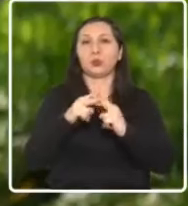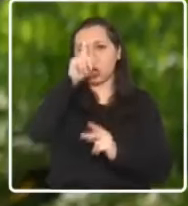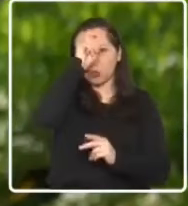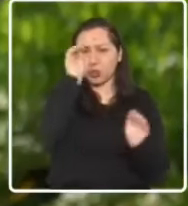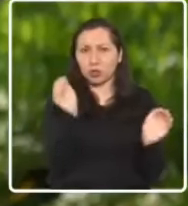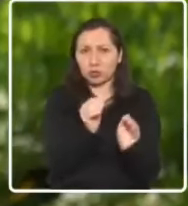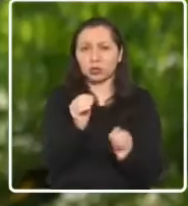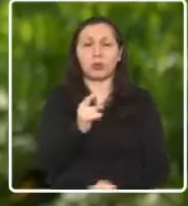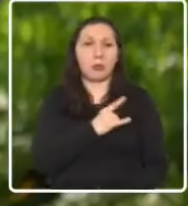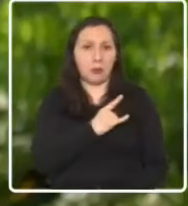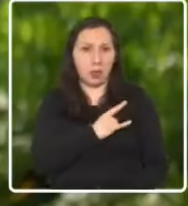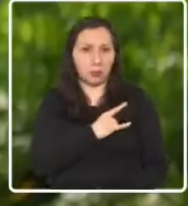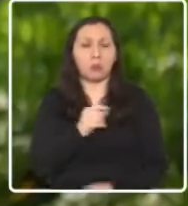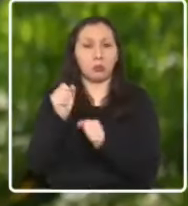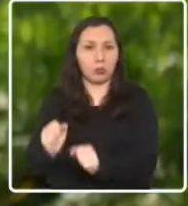en Maipú,